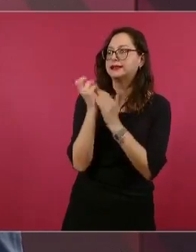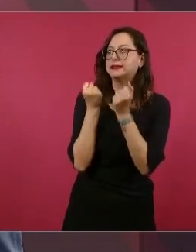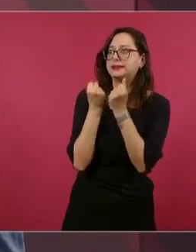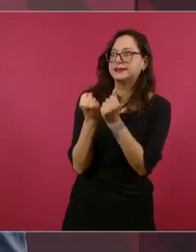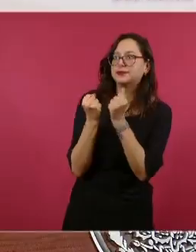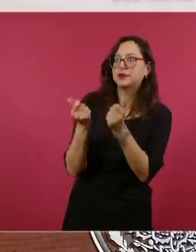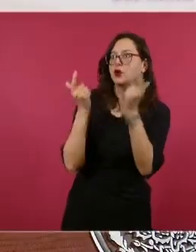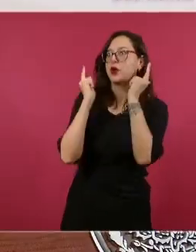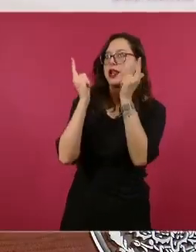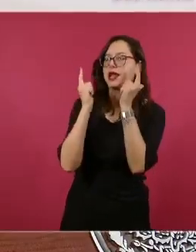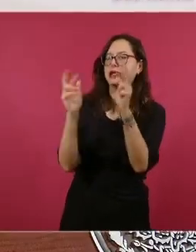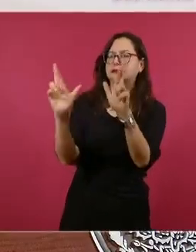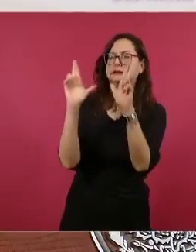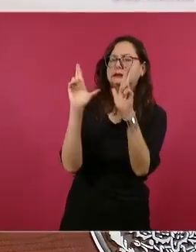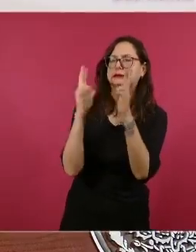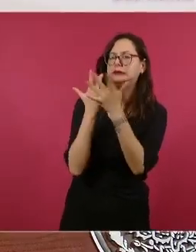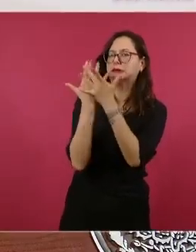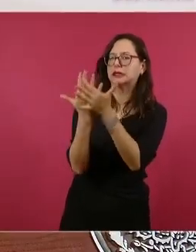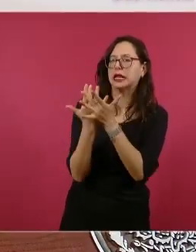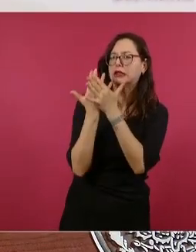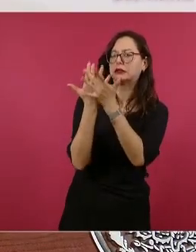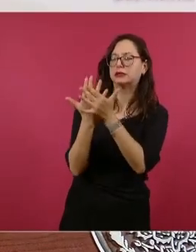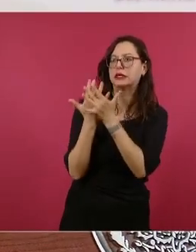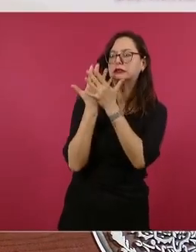estaban esperando los resultados